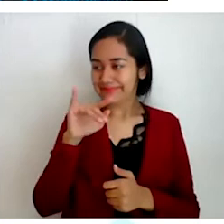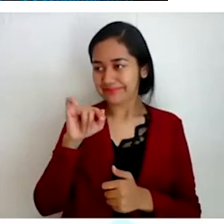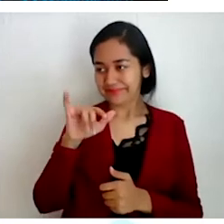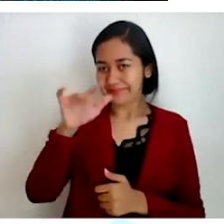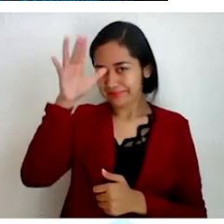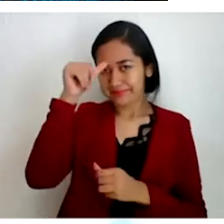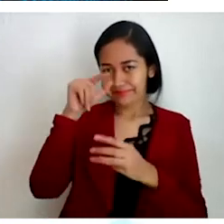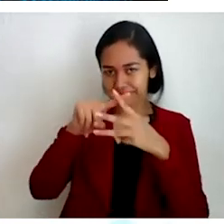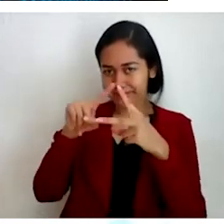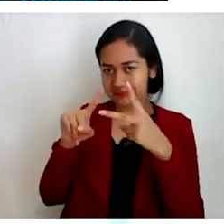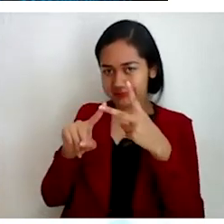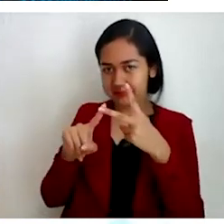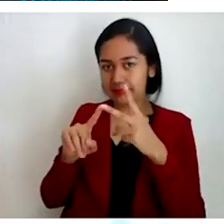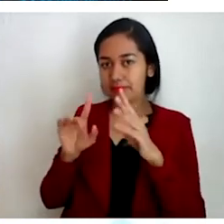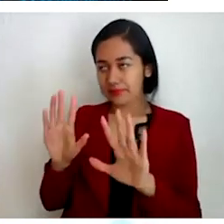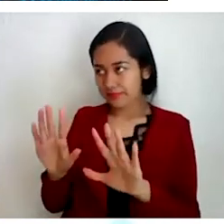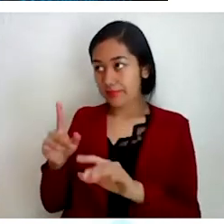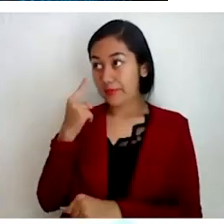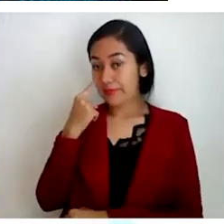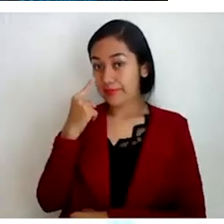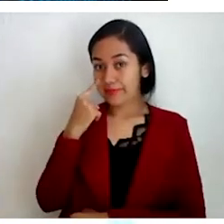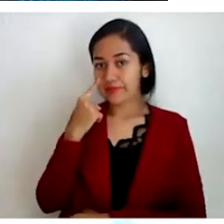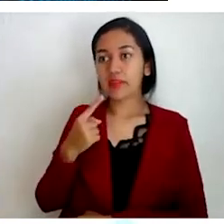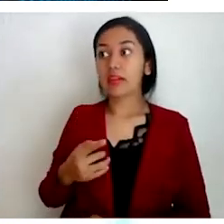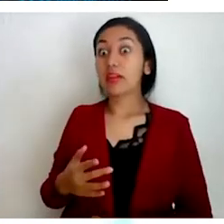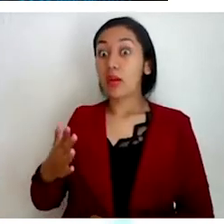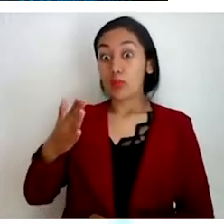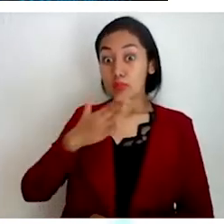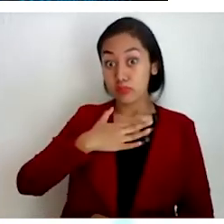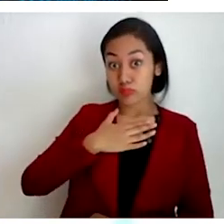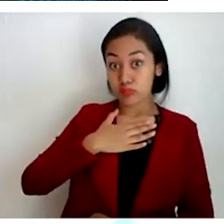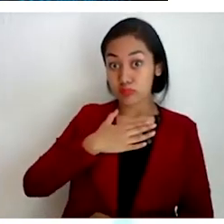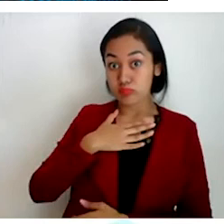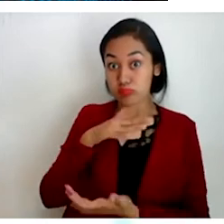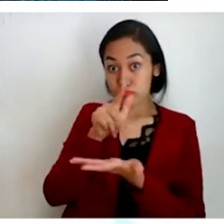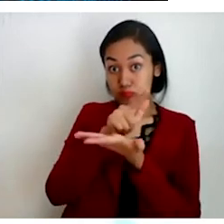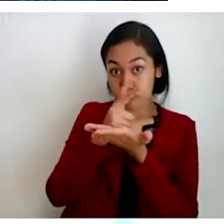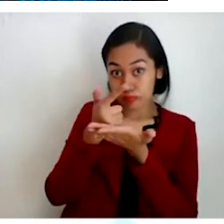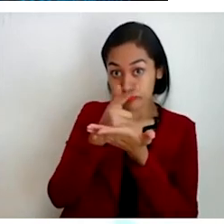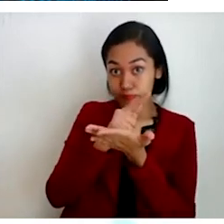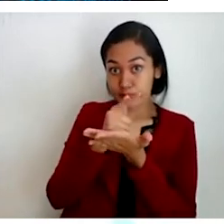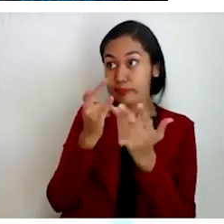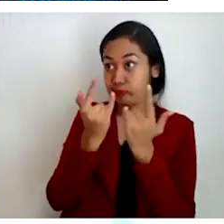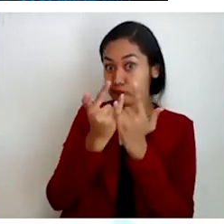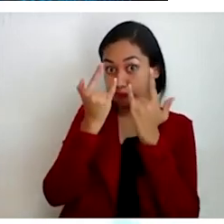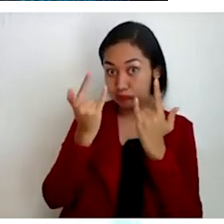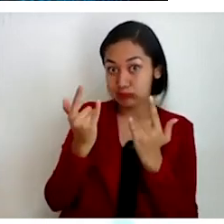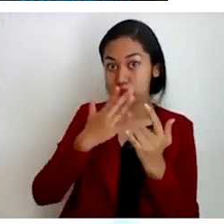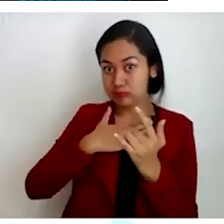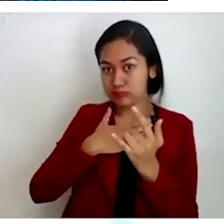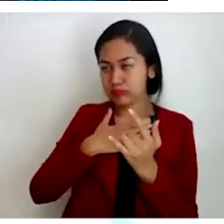Pues les voy a responder al contrario. No hay que leer, hay que ver. Hay que ver películas, eso es...